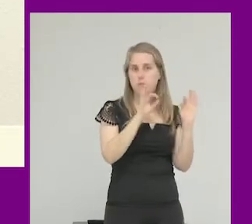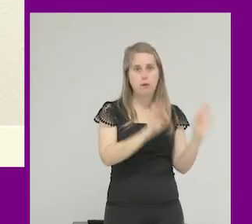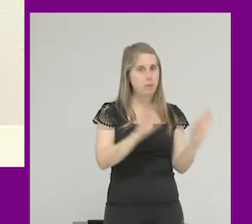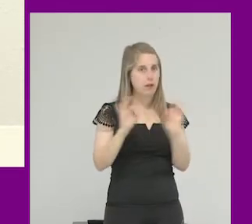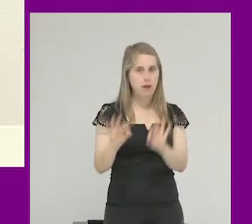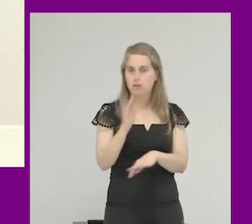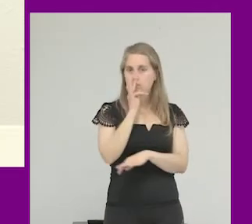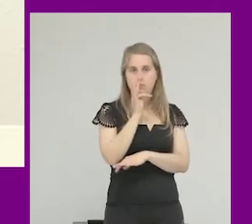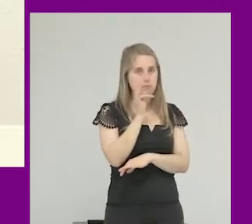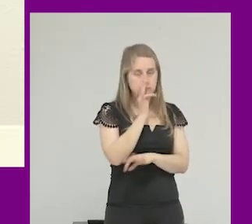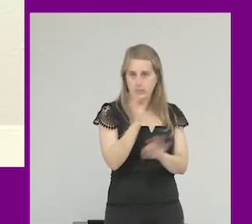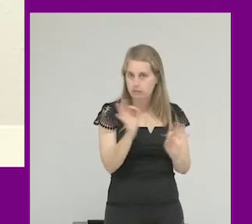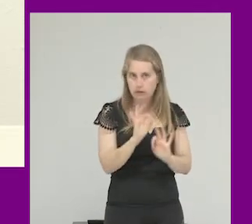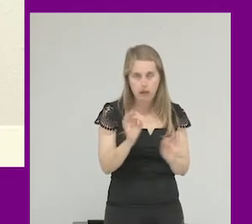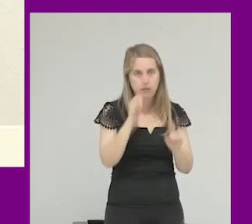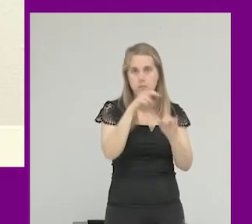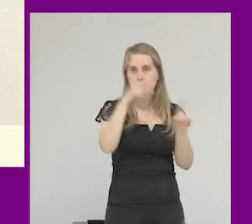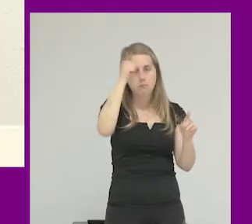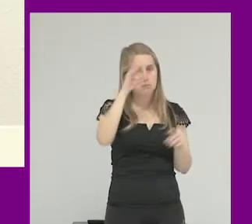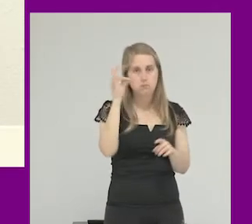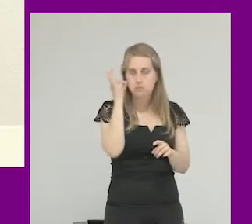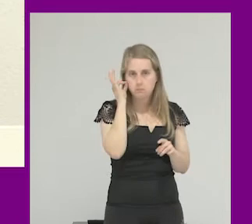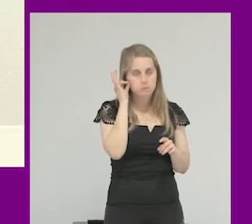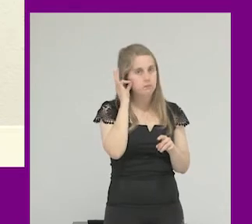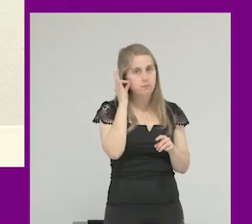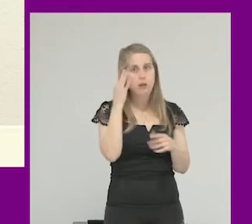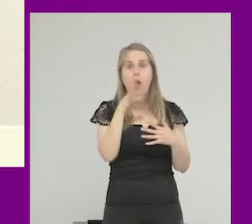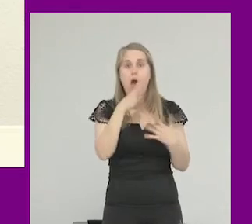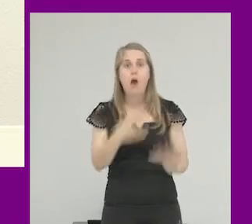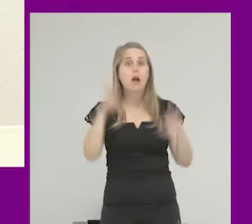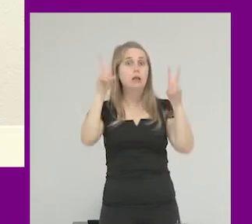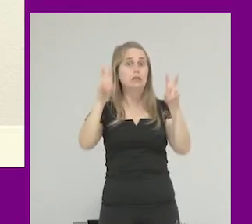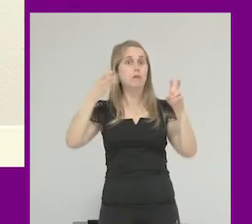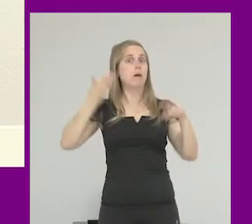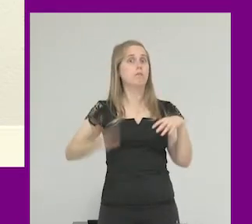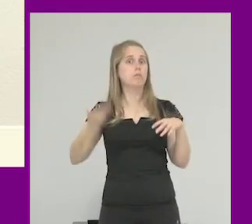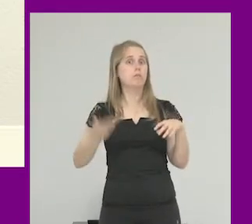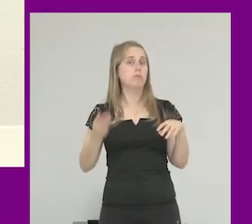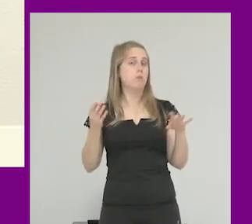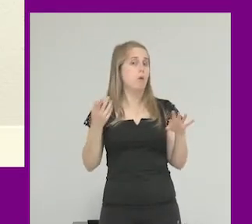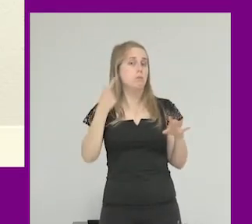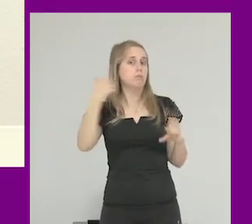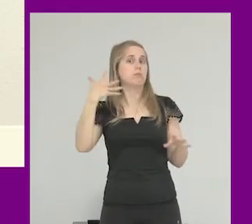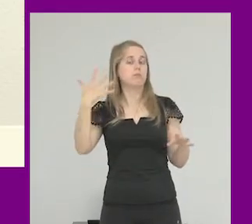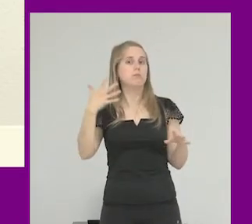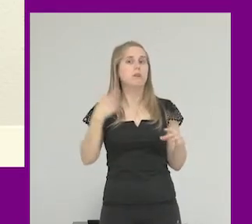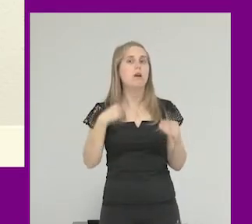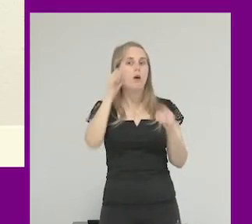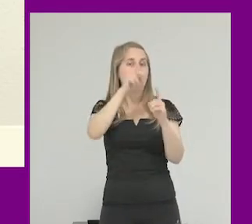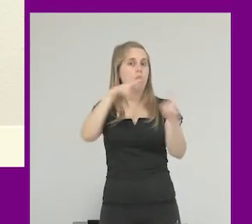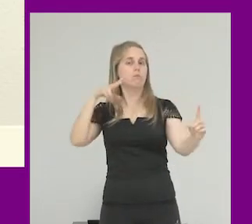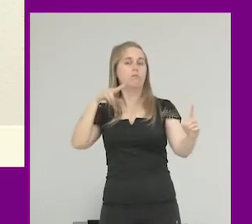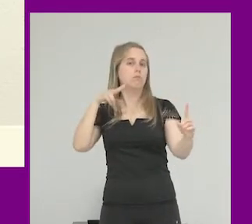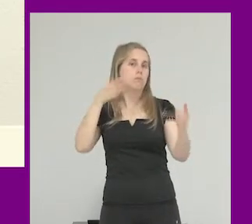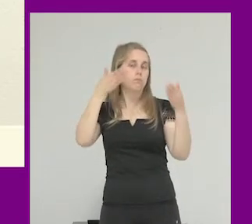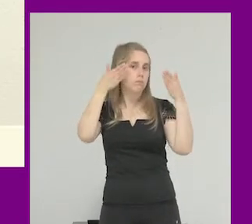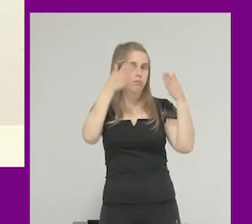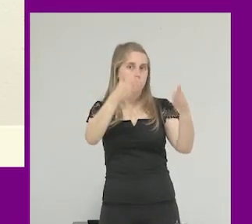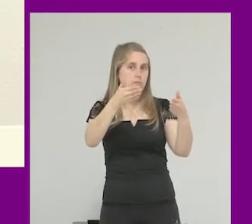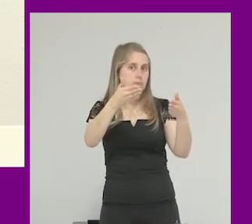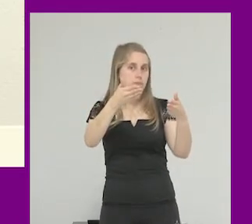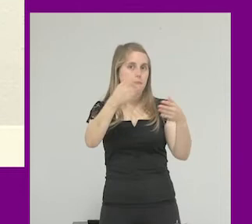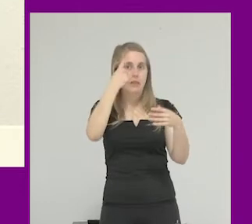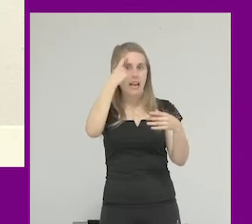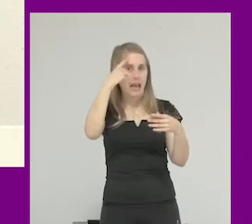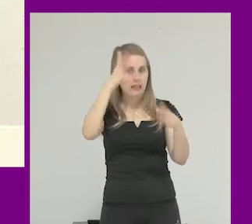perspectiva de género, y ya sabéis que ahora el tema estrella es la perspectiva es la